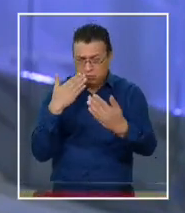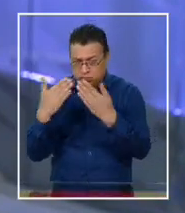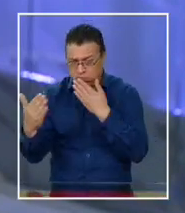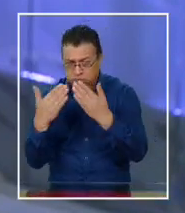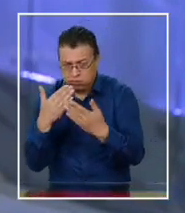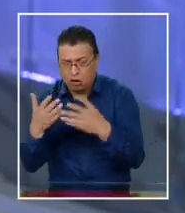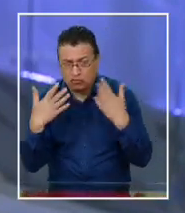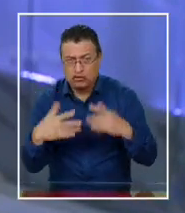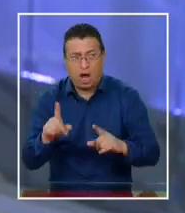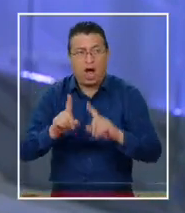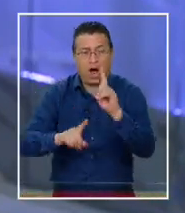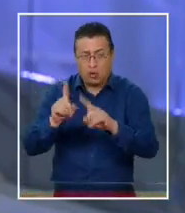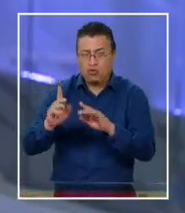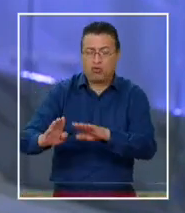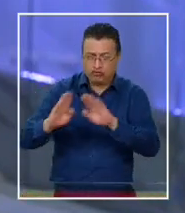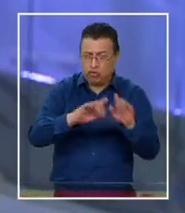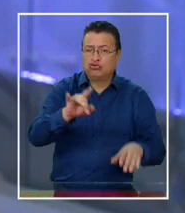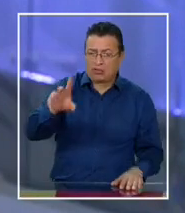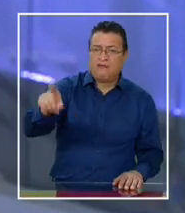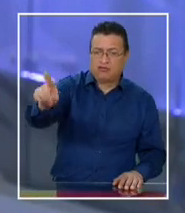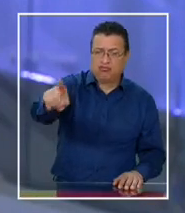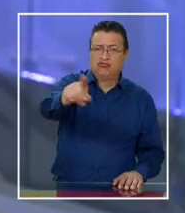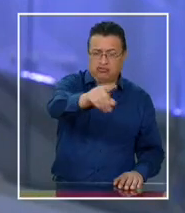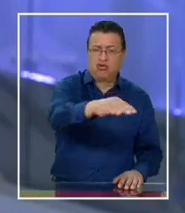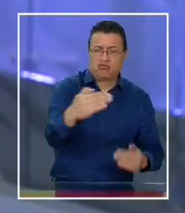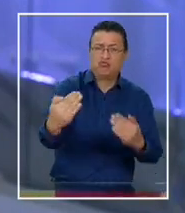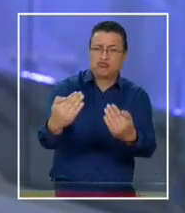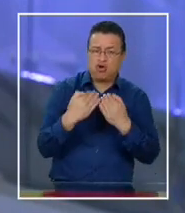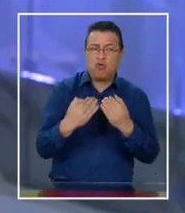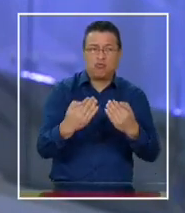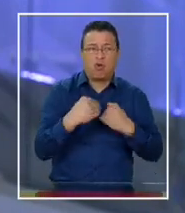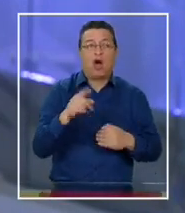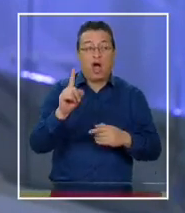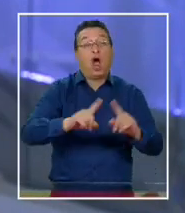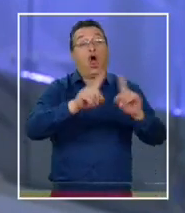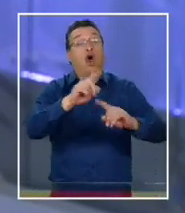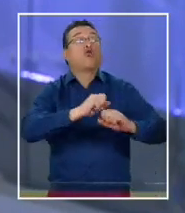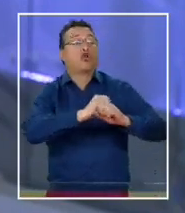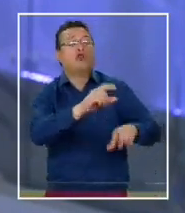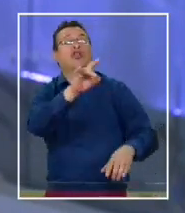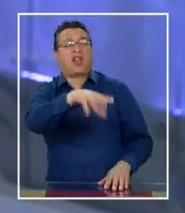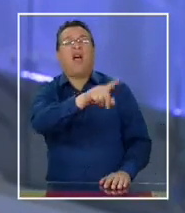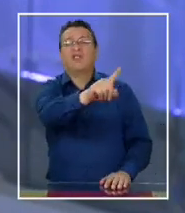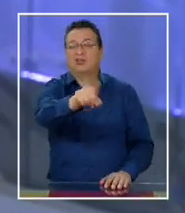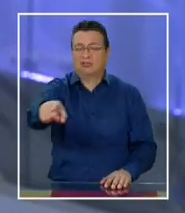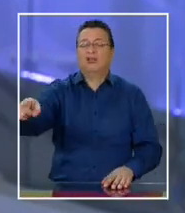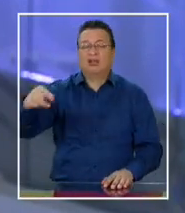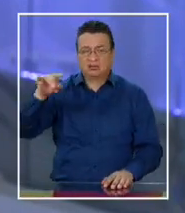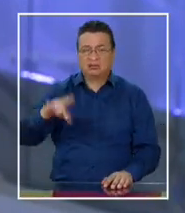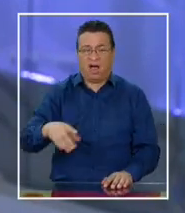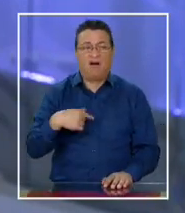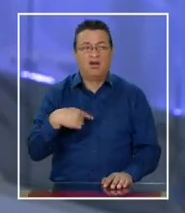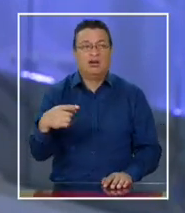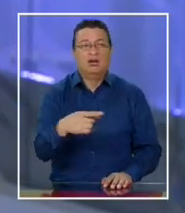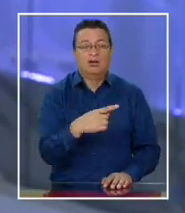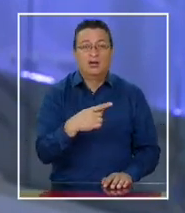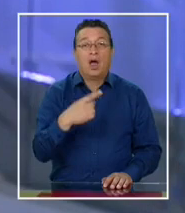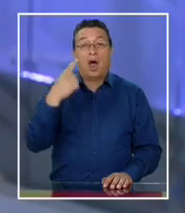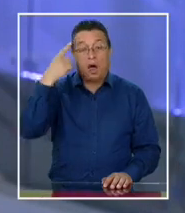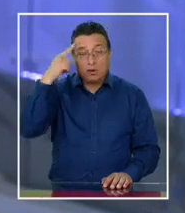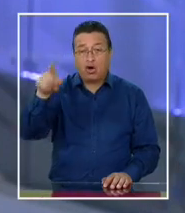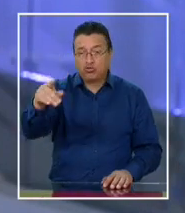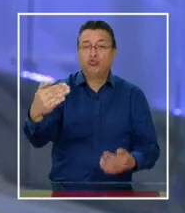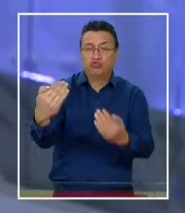se sabía que algunos iban hasta ahora a favor pero era más o menos Claro que otros iban a matar que iban a votar en contra pero se pensaba También nosotros a favor